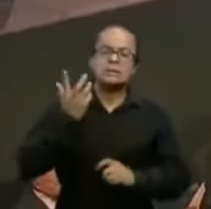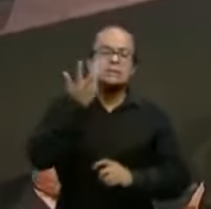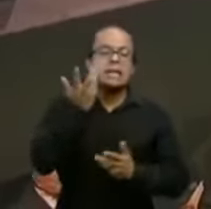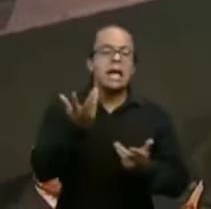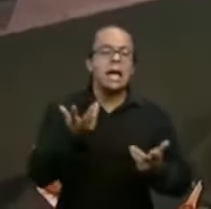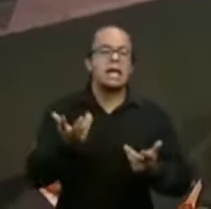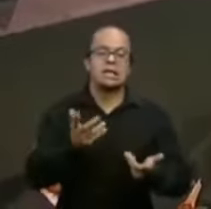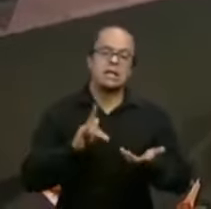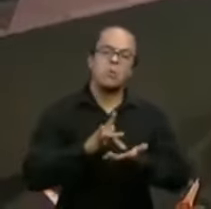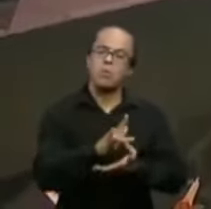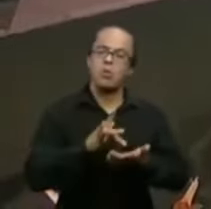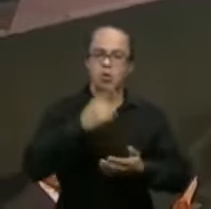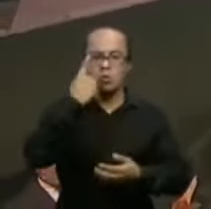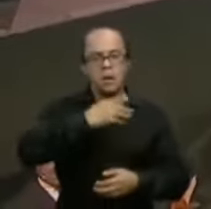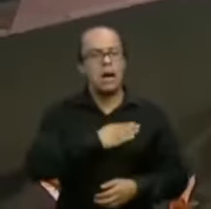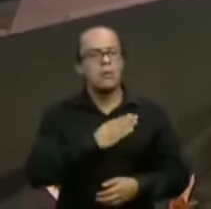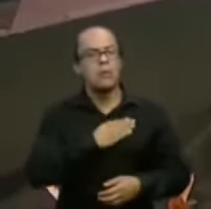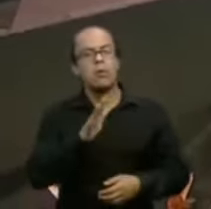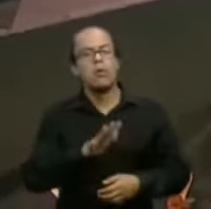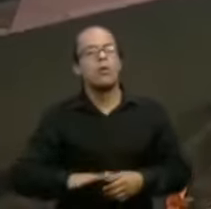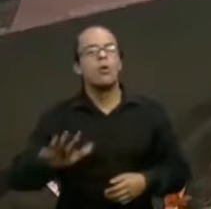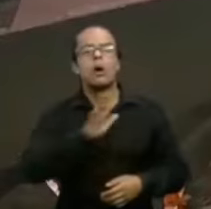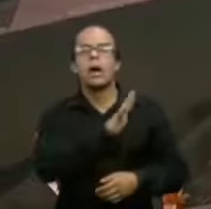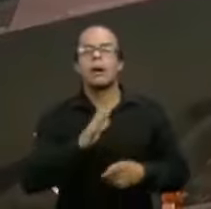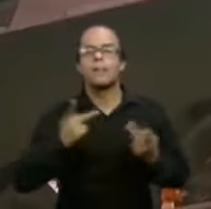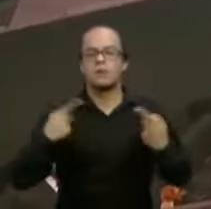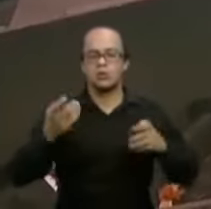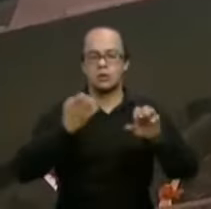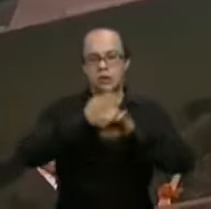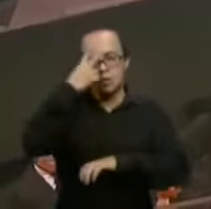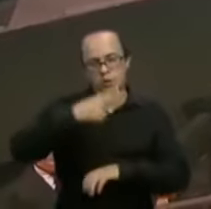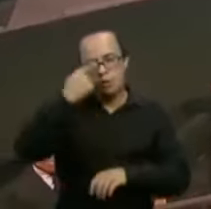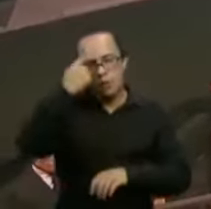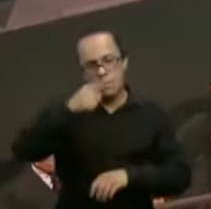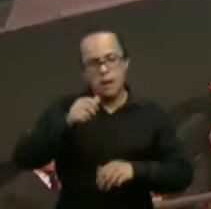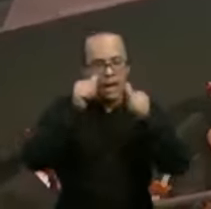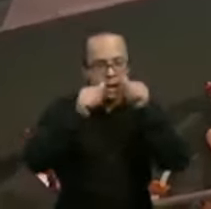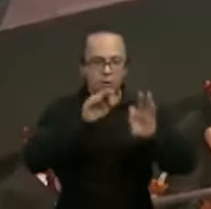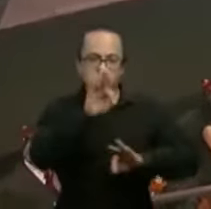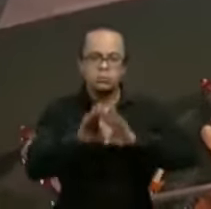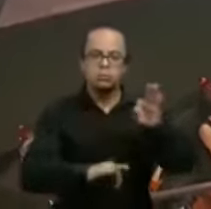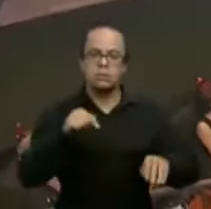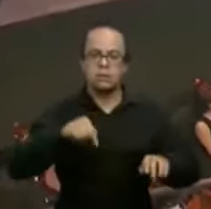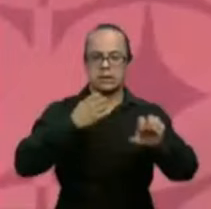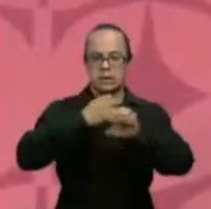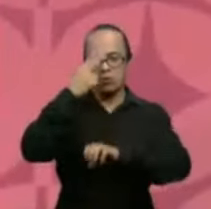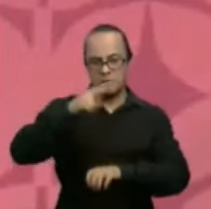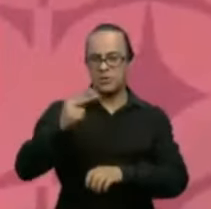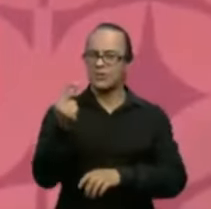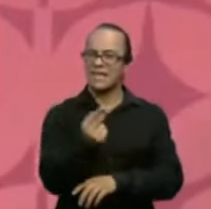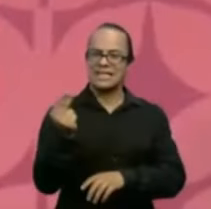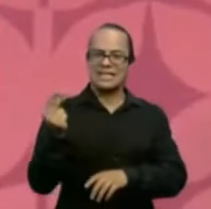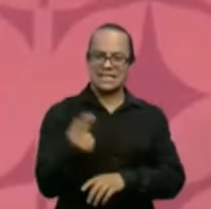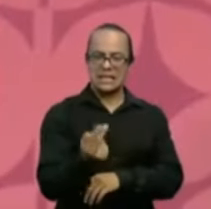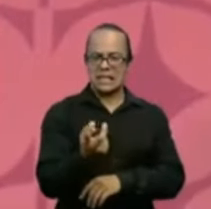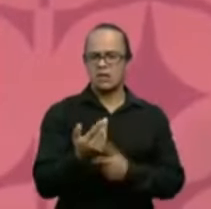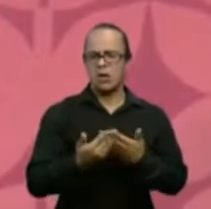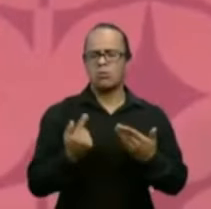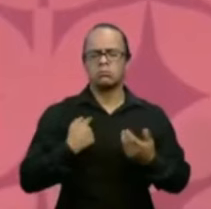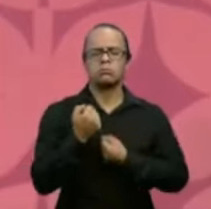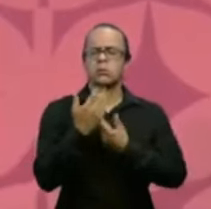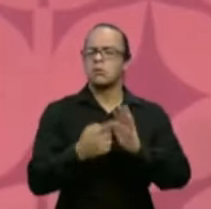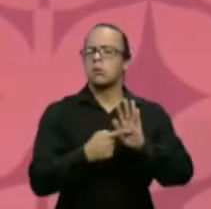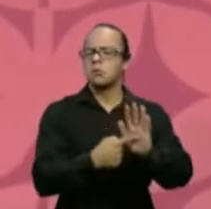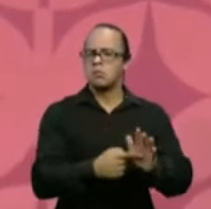contribuir al bienestar de los mexiquenses con las soluciones que nuestro Estado demanda, y por eso les digo, los